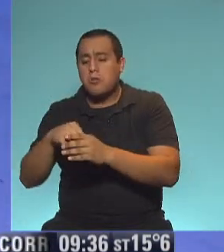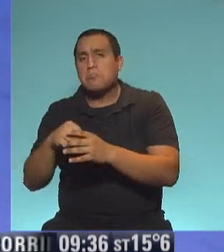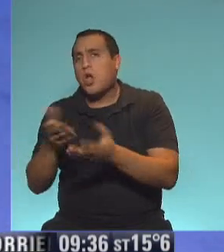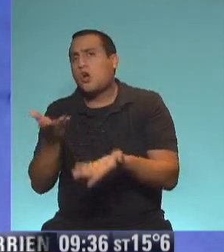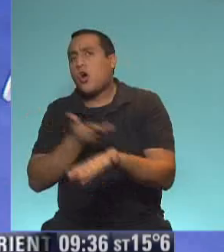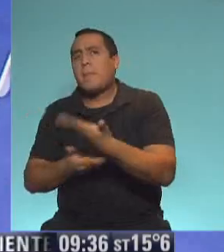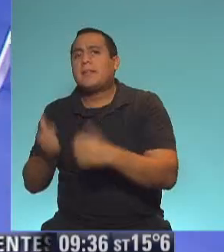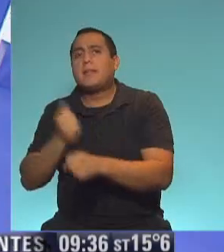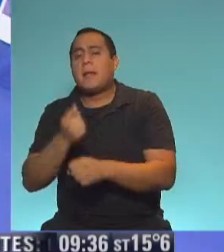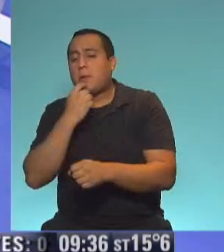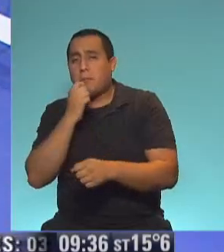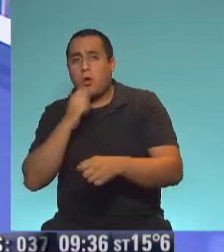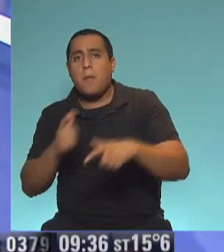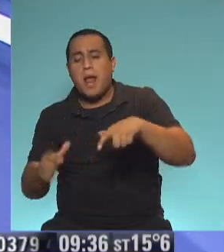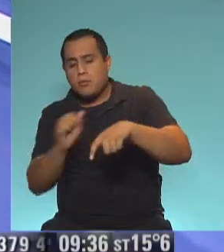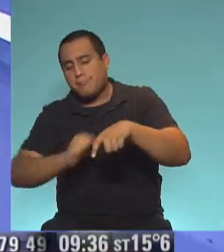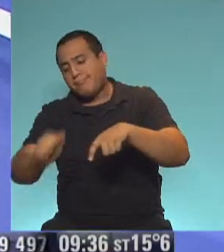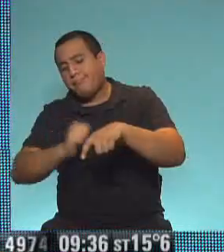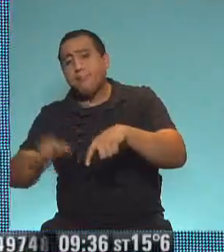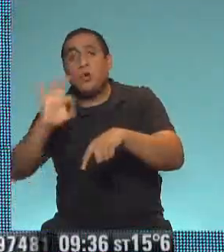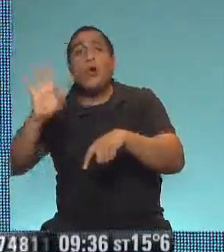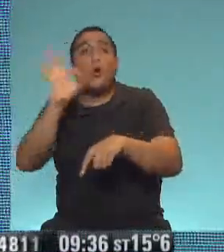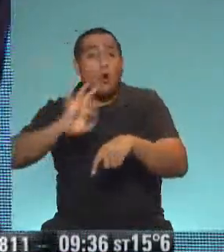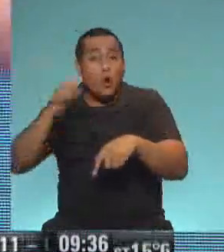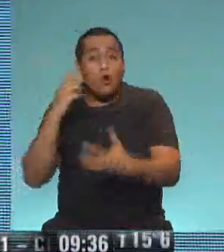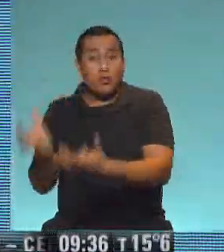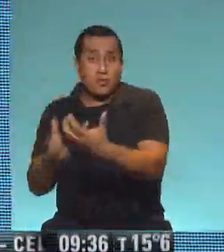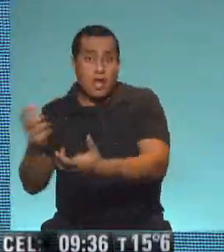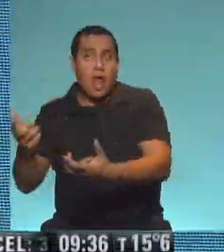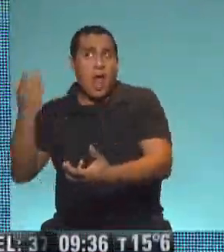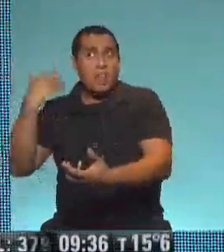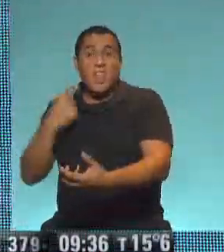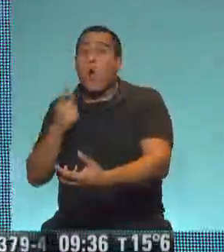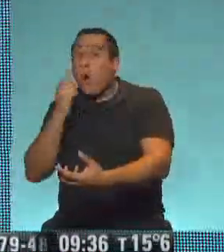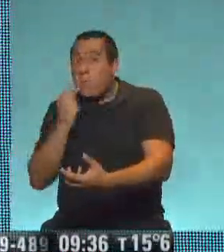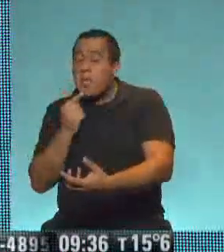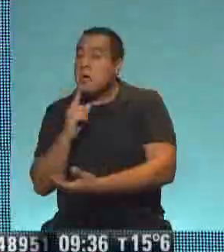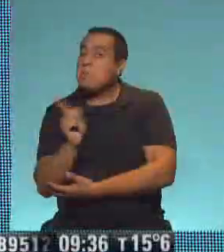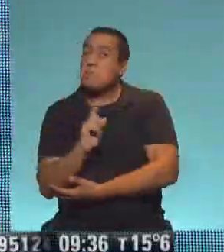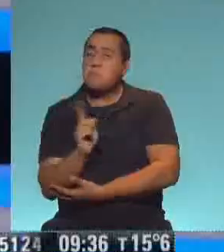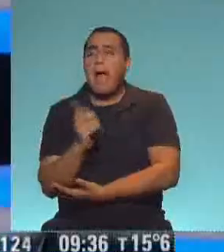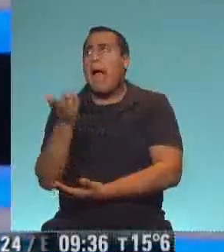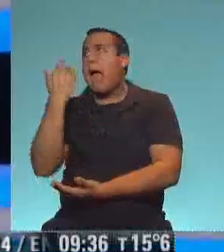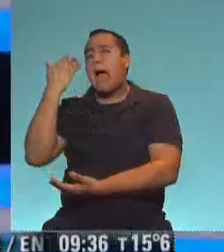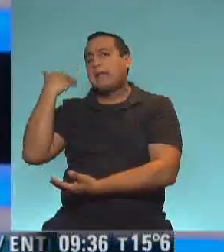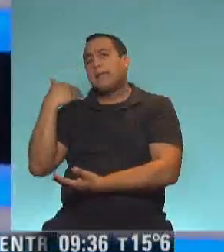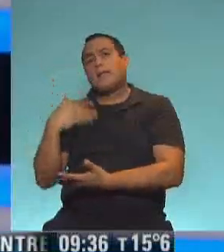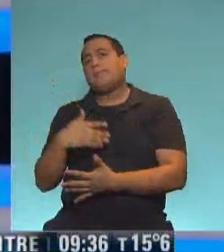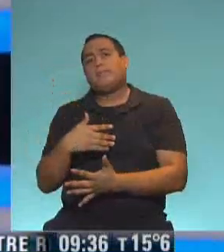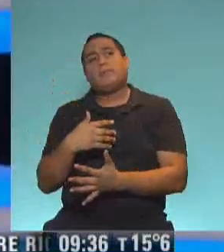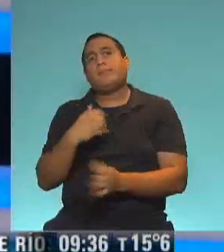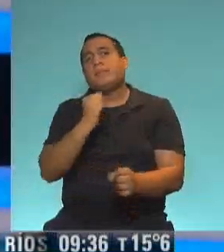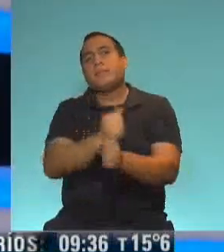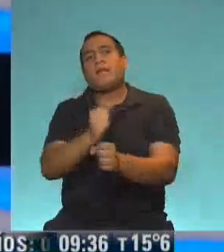hay que hacer, como lavar los platos, claro, como cocinar. Cocinar, ¿no es como cierto? Estaba haciendo el papá de los chicos. Exactamente. Vieron que antes eran tareas más